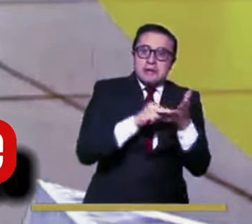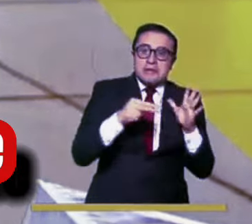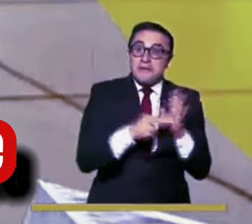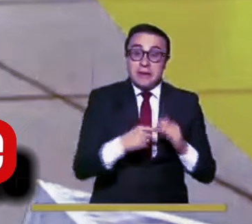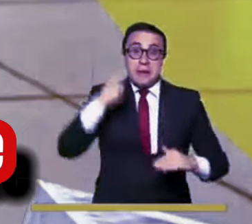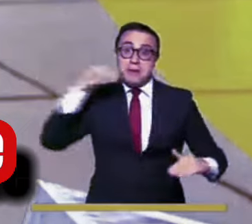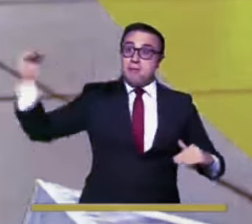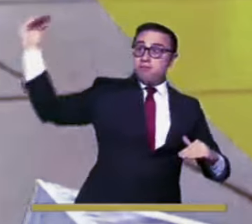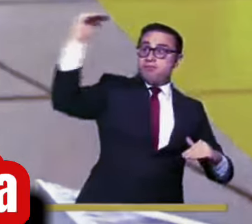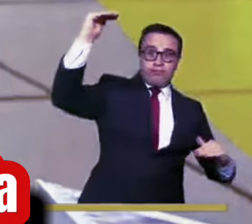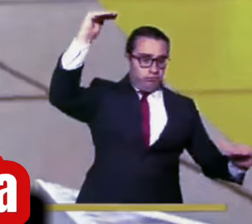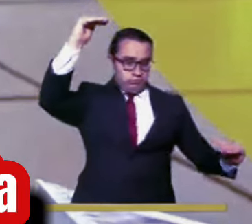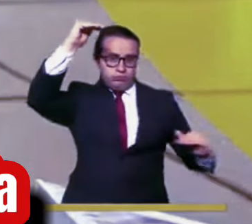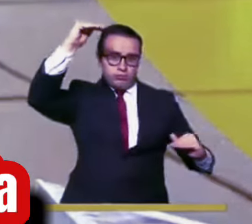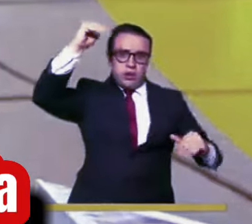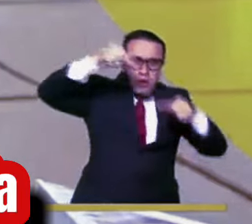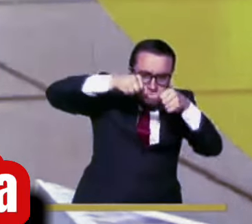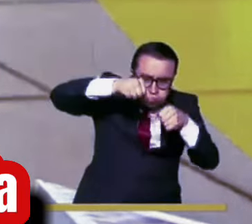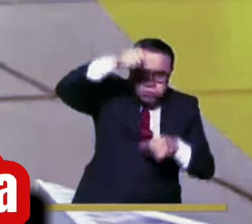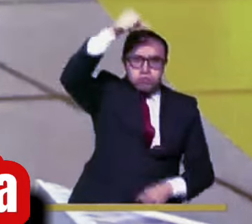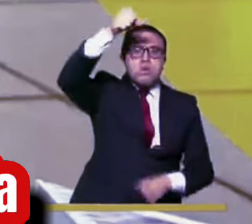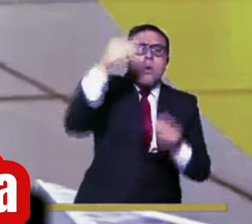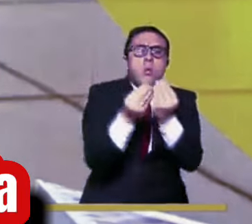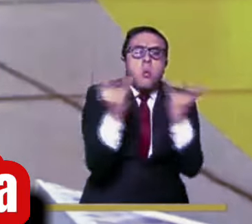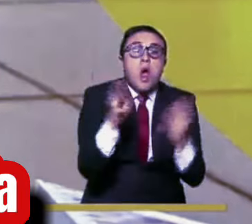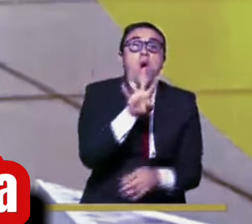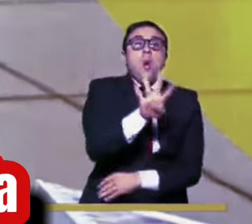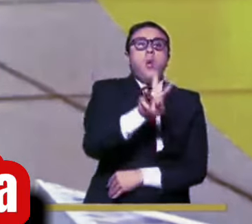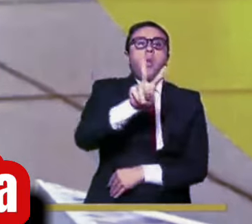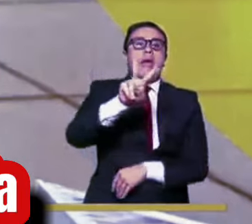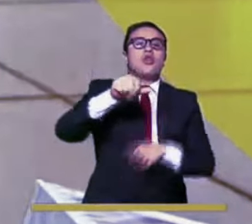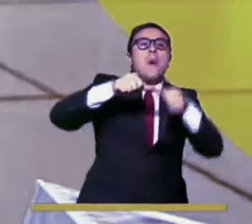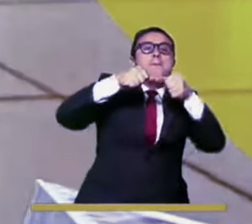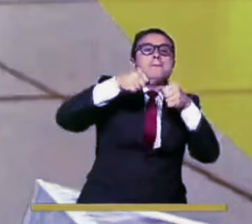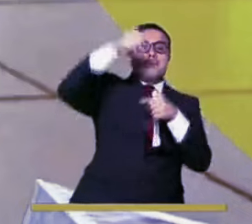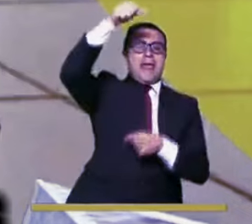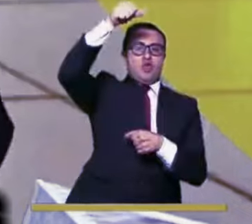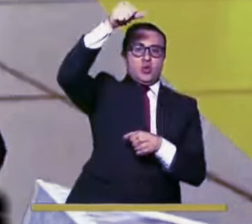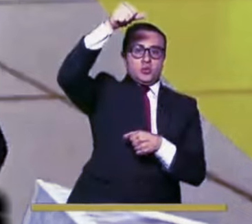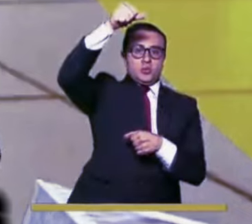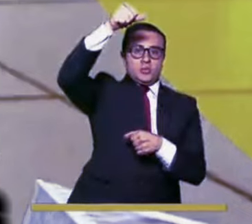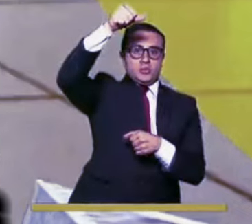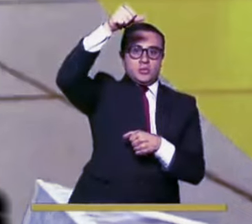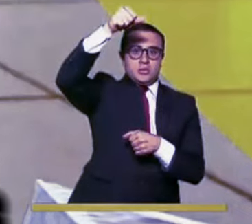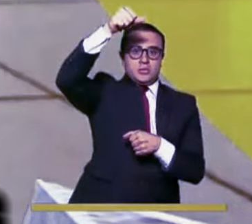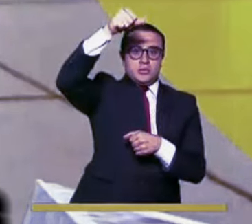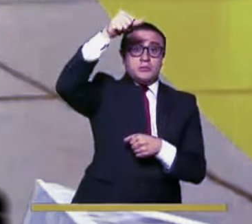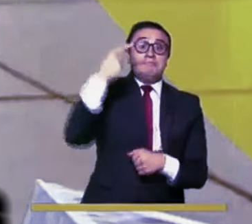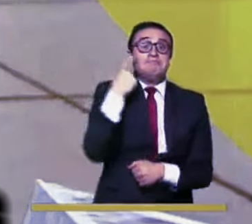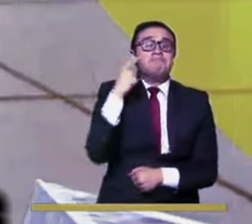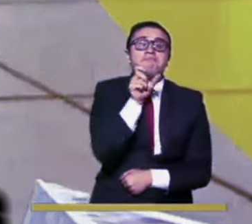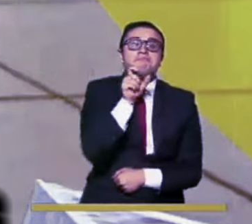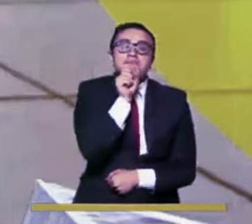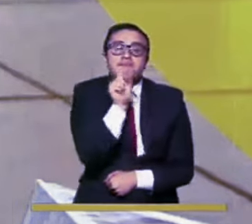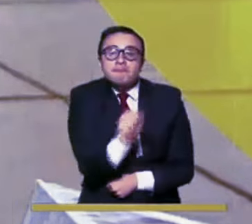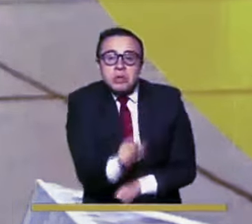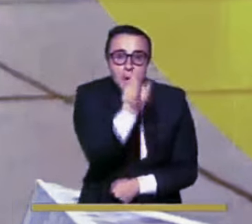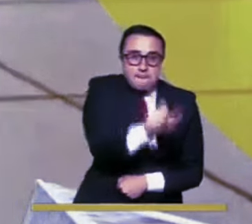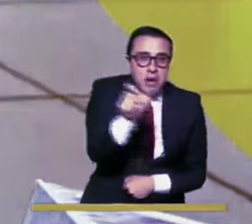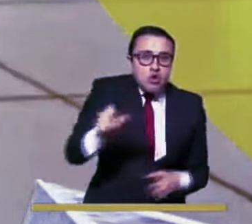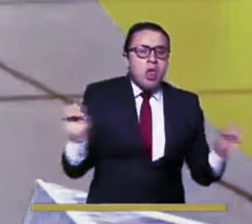las dos estaciones de 42 metros para hacer la correspondencia. Para personas de edad o